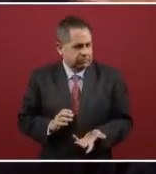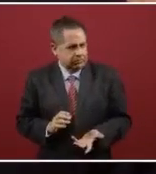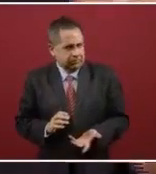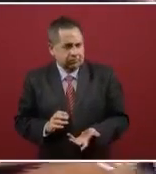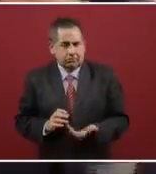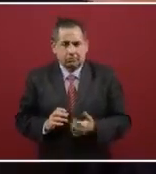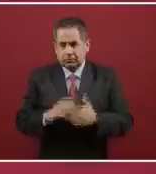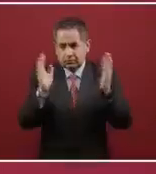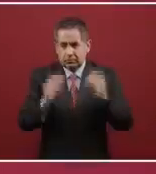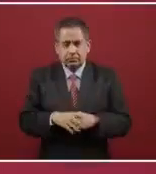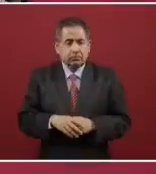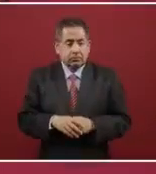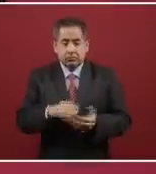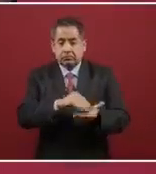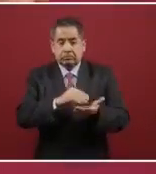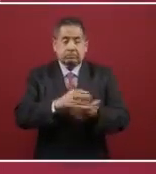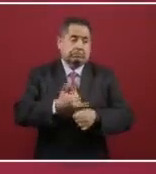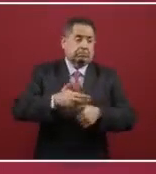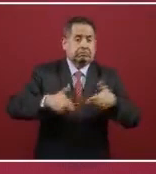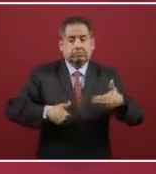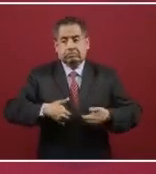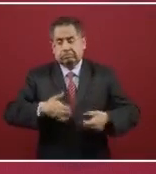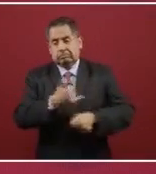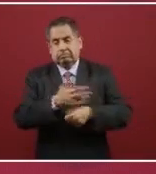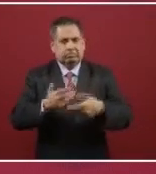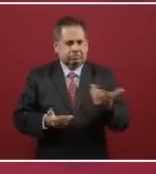Y todavía están alegando